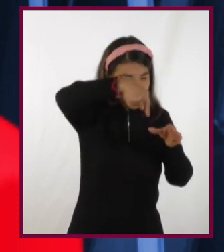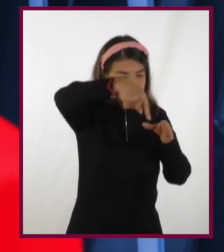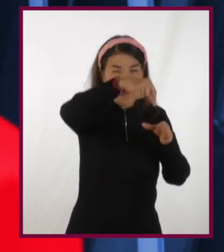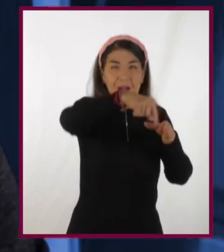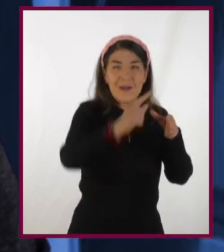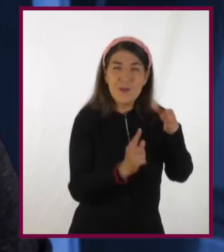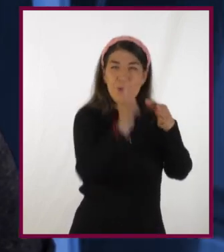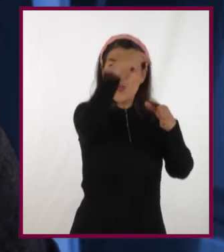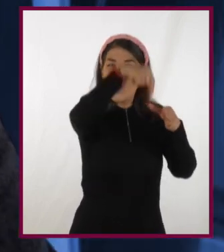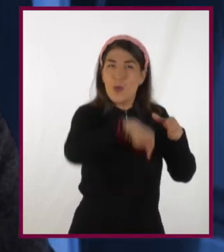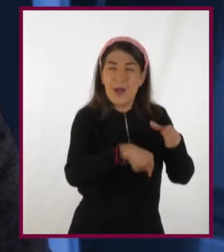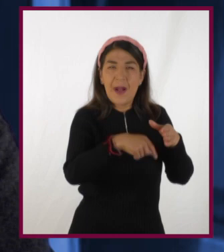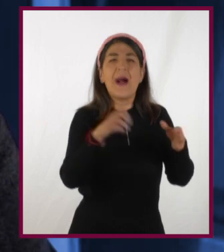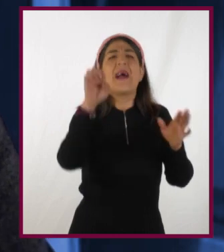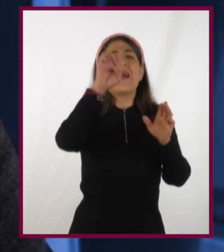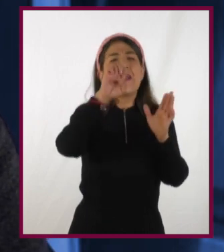diablillo.